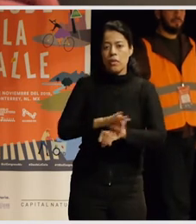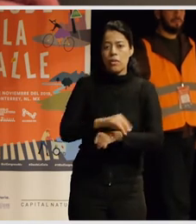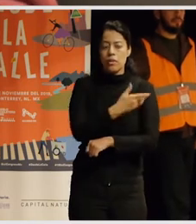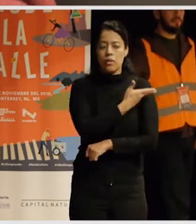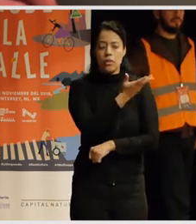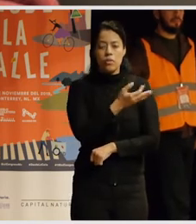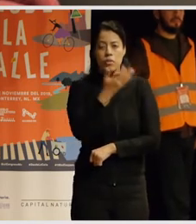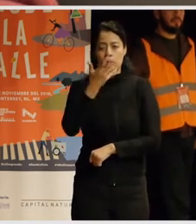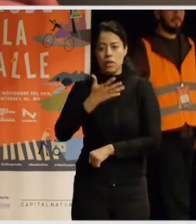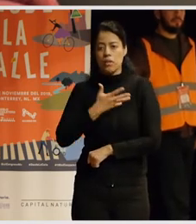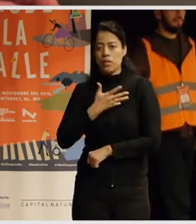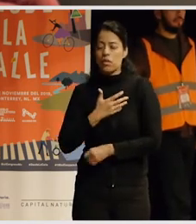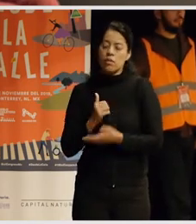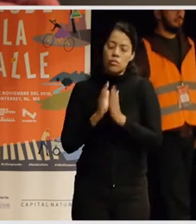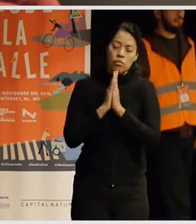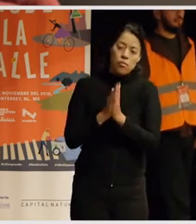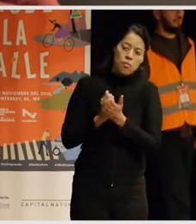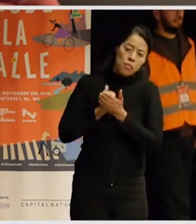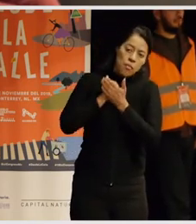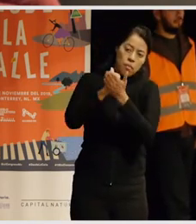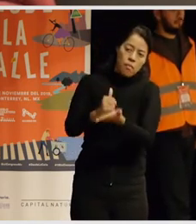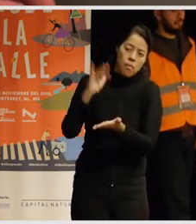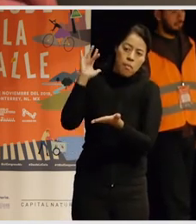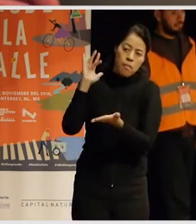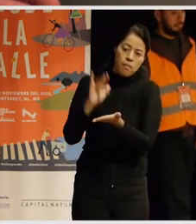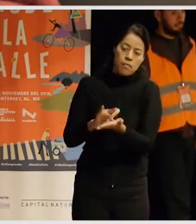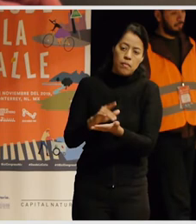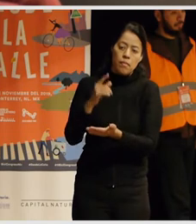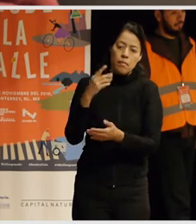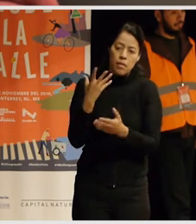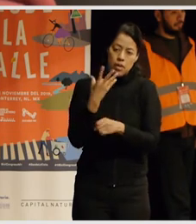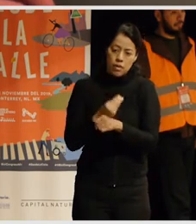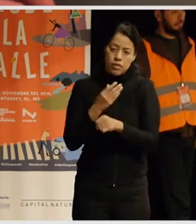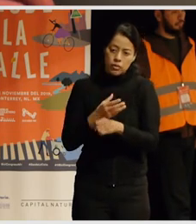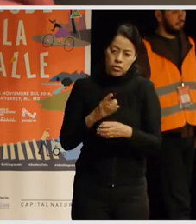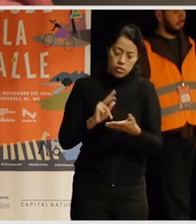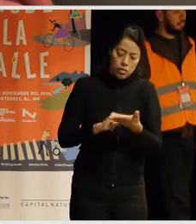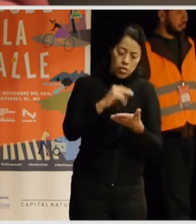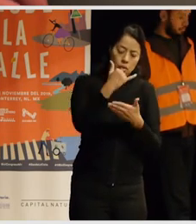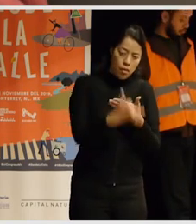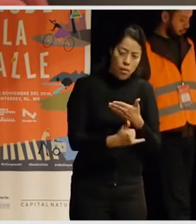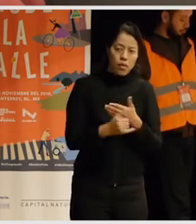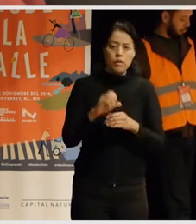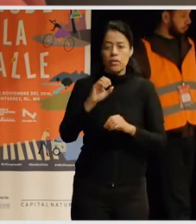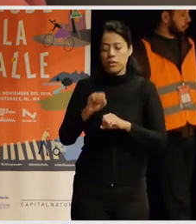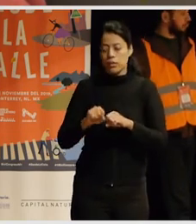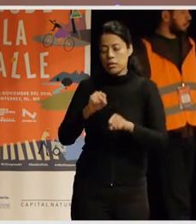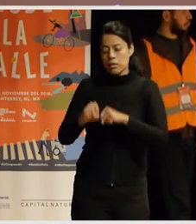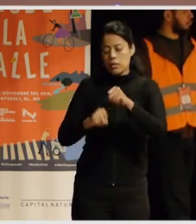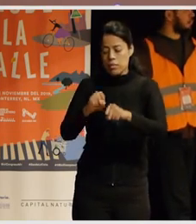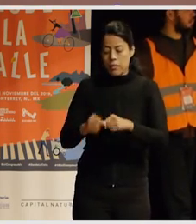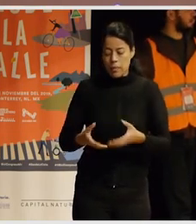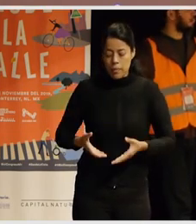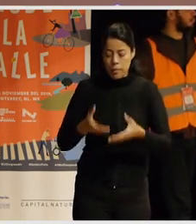que ustedes tienen si nos hacen el favor de apoyarnos para elaborar ese ese proyecto de ciclovía